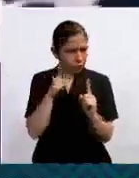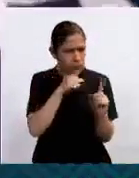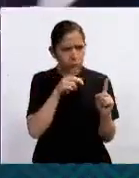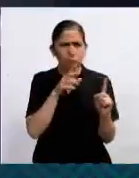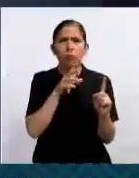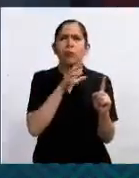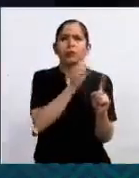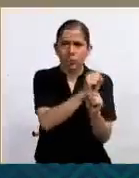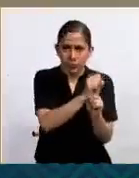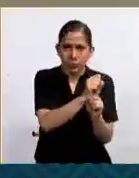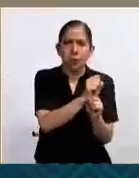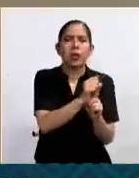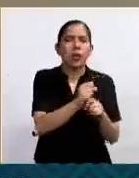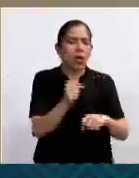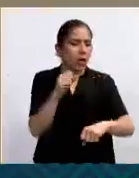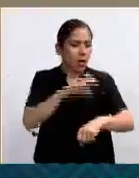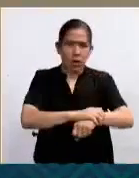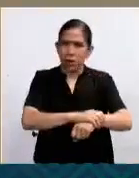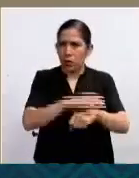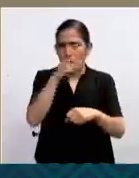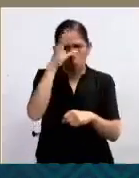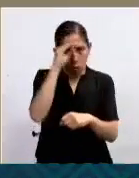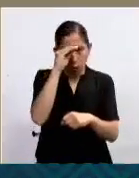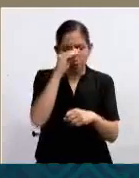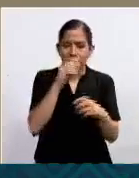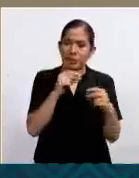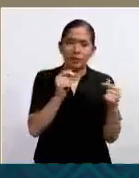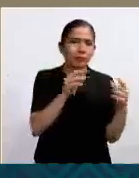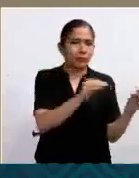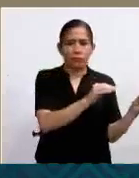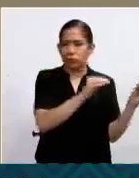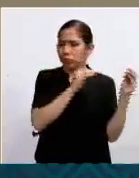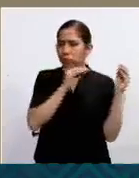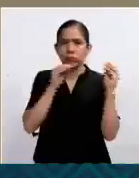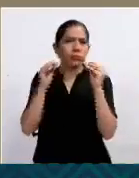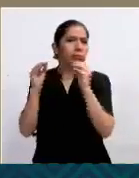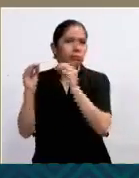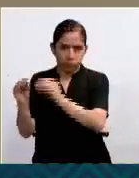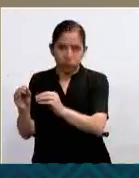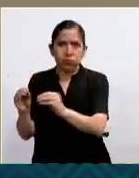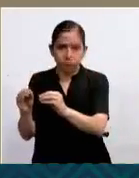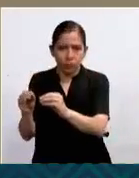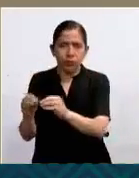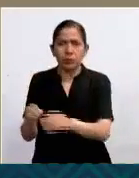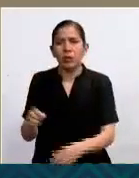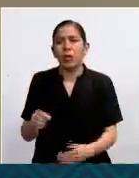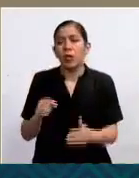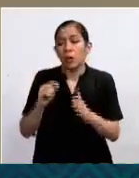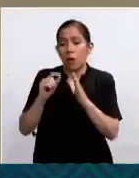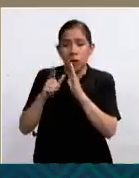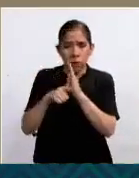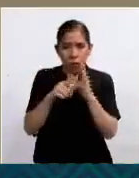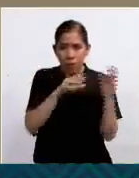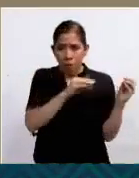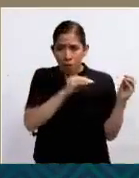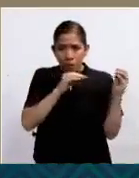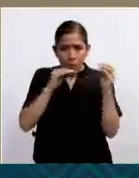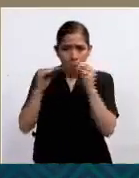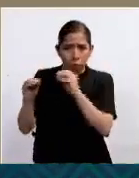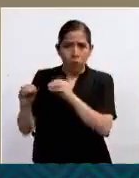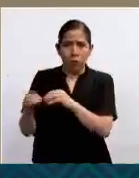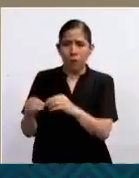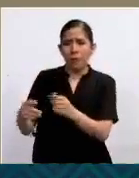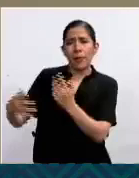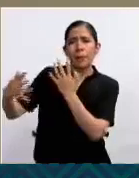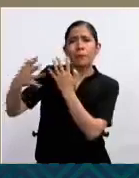y logran dar con este sujeto, procediendo inmediatamente a su captura, para posteriormente trasladarlo al